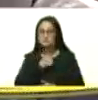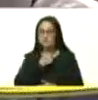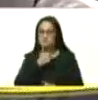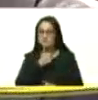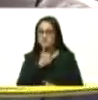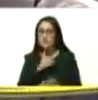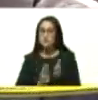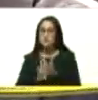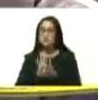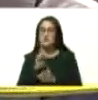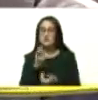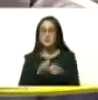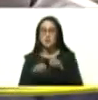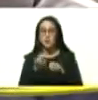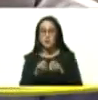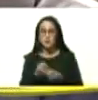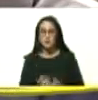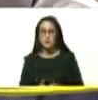económico.